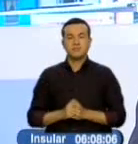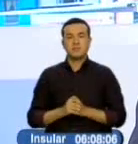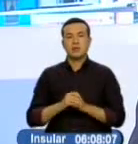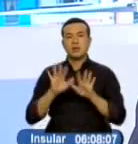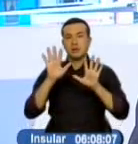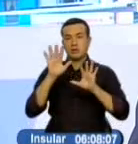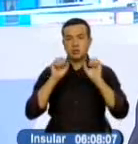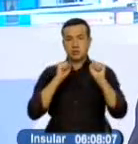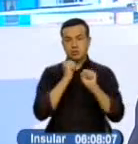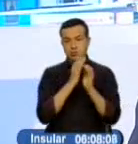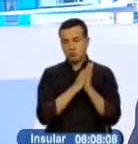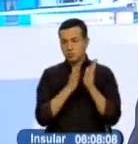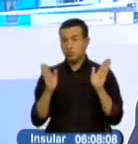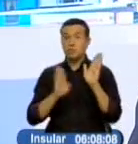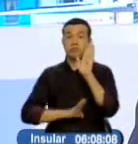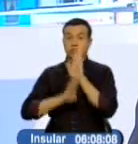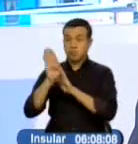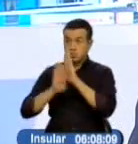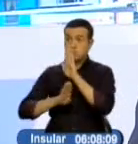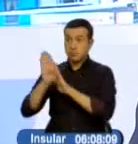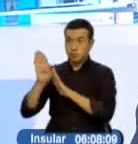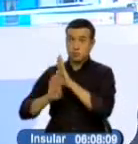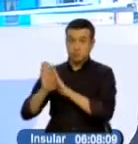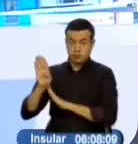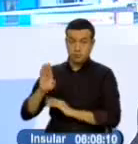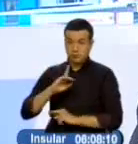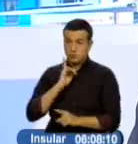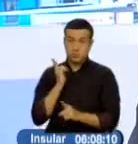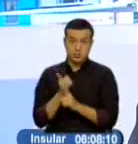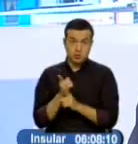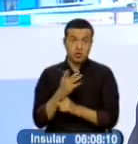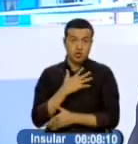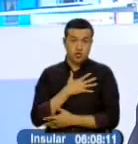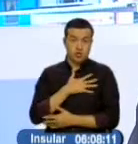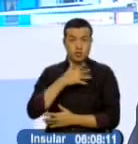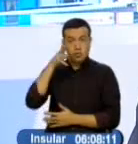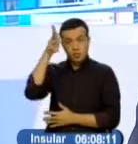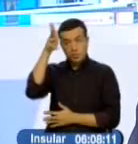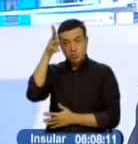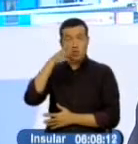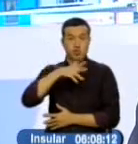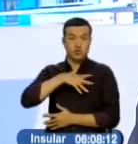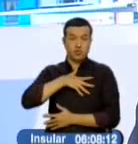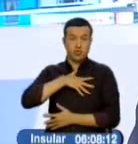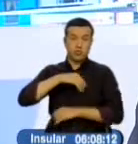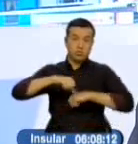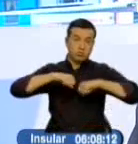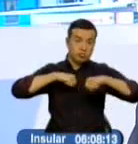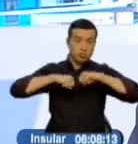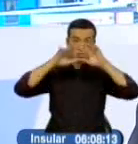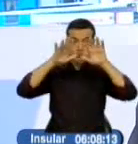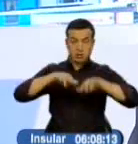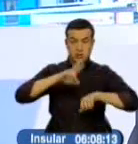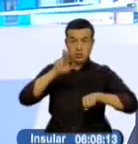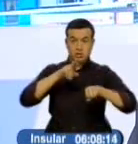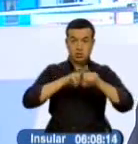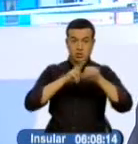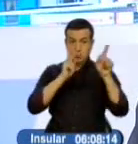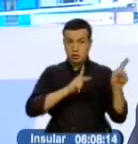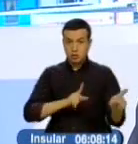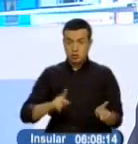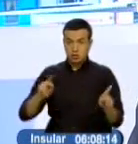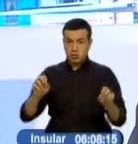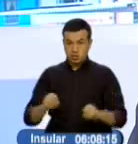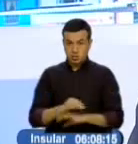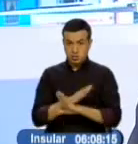últimos 10 años se ha avanzado muchísimo. Yo, como académico, como hacedor de política pública en la Secretaría Nacional de Planificación y